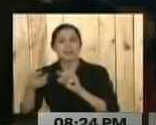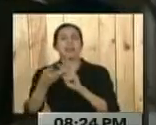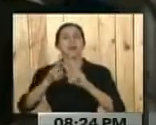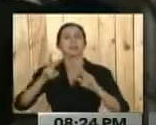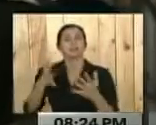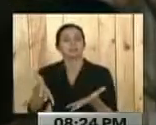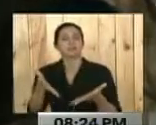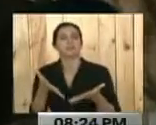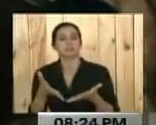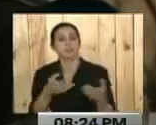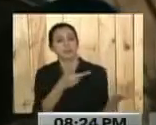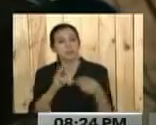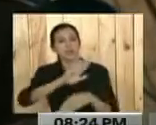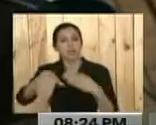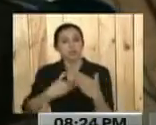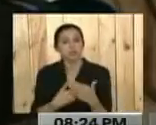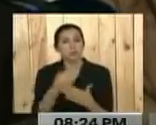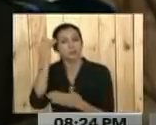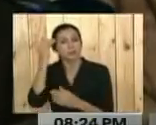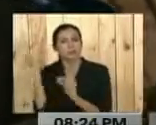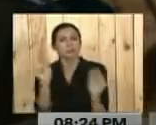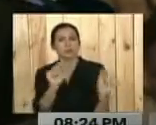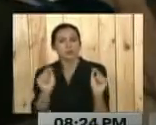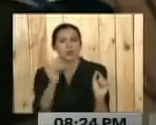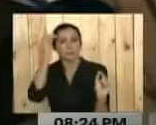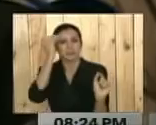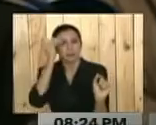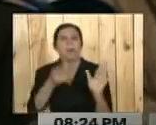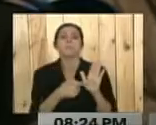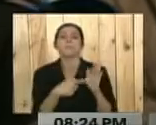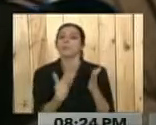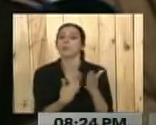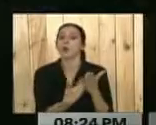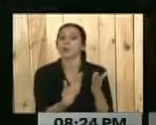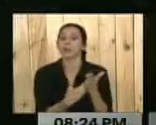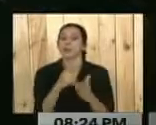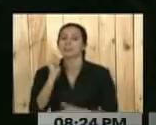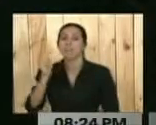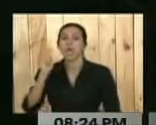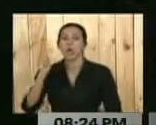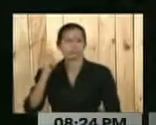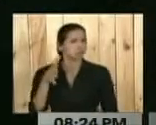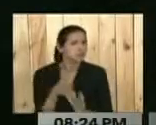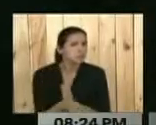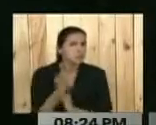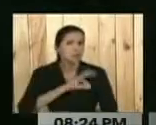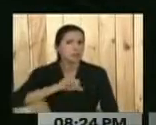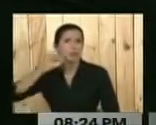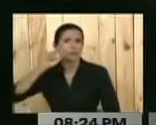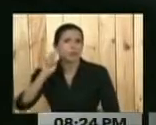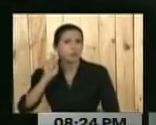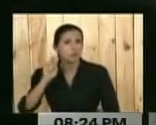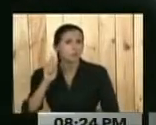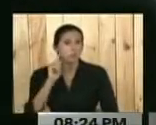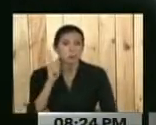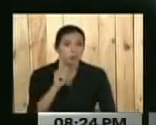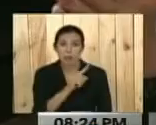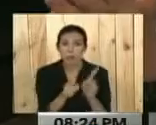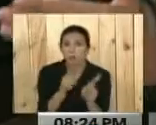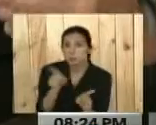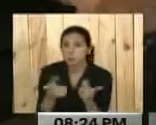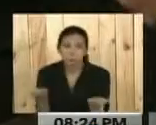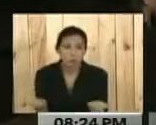a pensar, a escribir y a mostrar nuestras teorías. Nosotros sabemos cuáles son las teorías del socialismo bolivariano. Quisiéramos escuchar